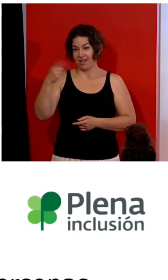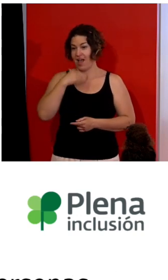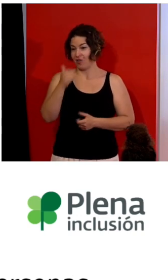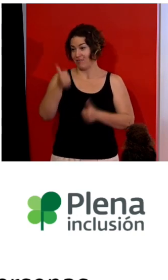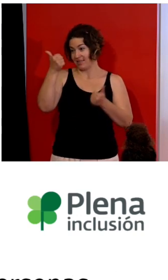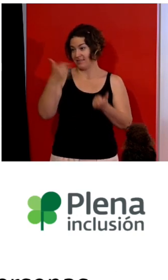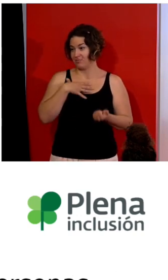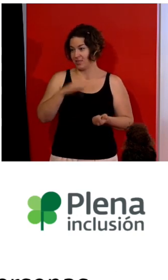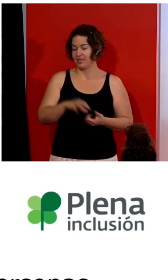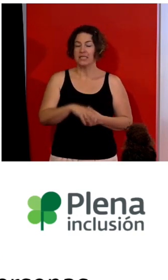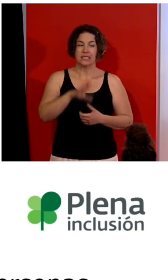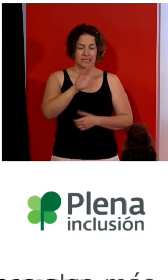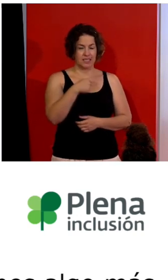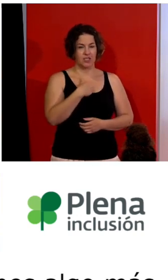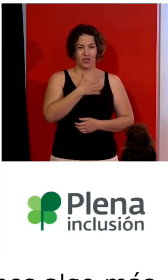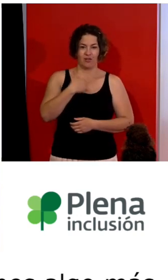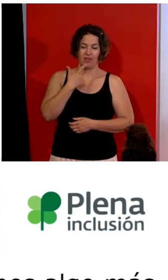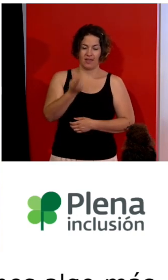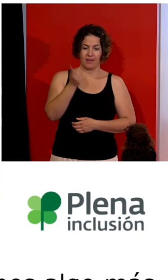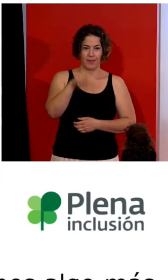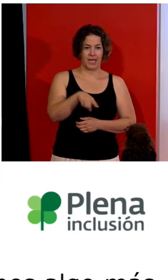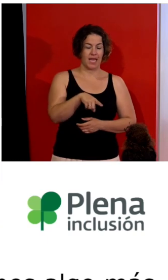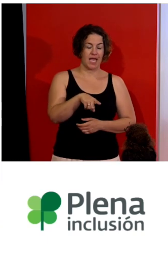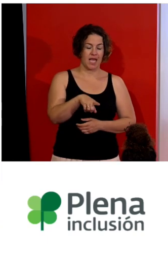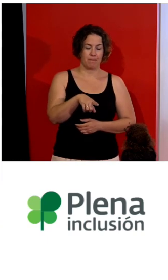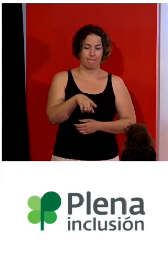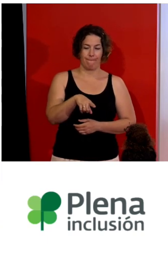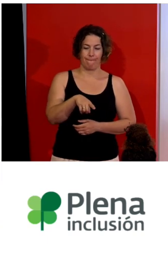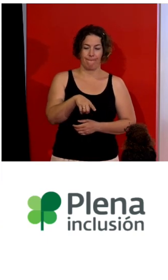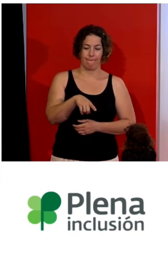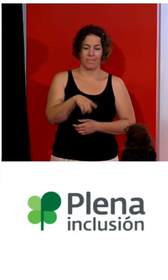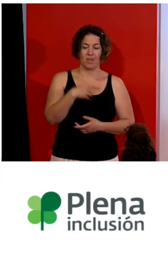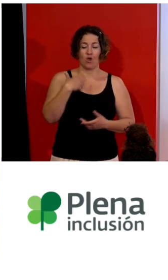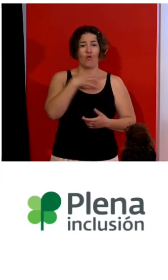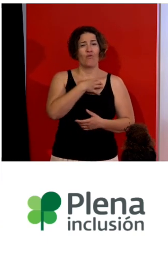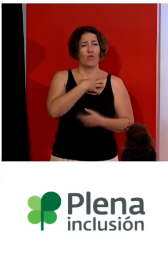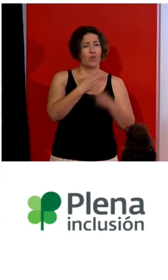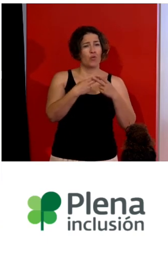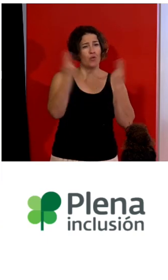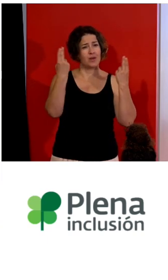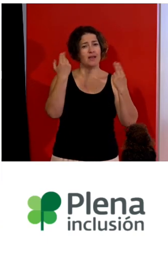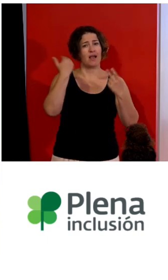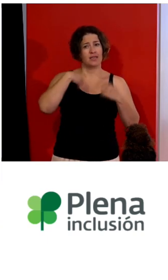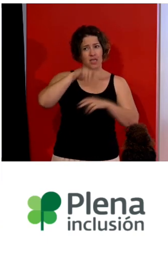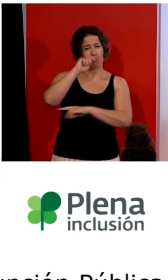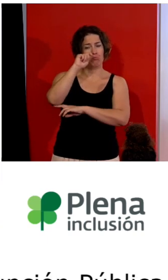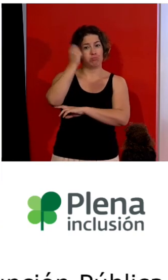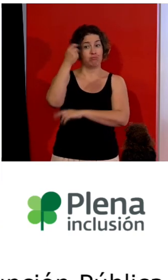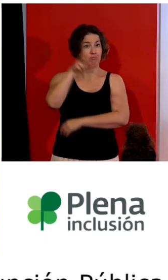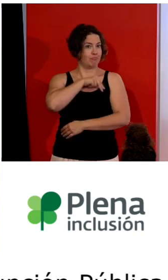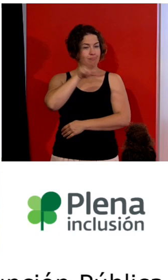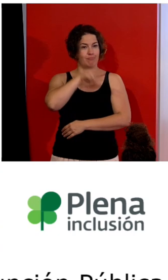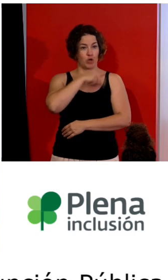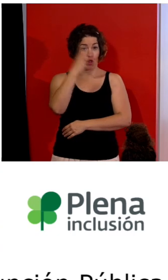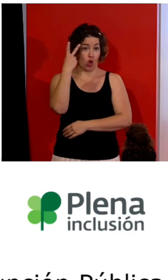Silvia. Sí, yo quería señalar también que Función Pública ha sido premiada en dos